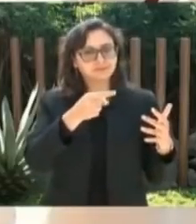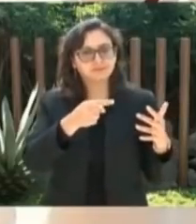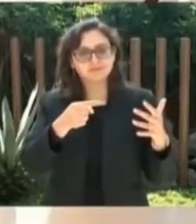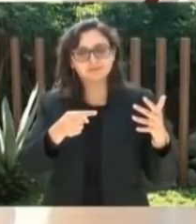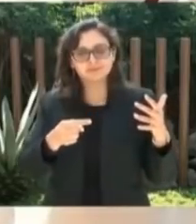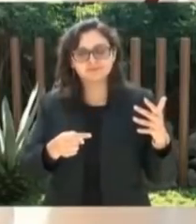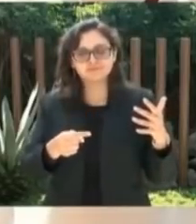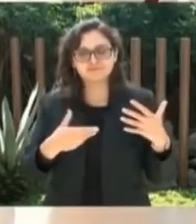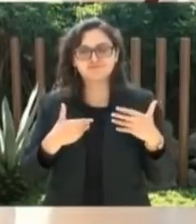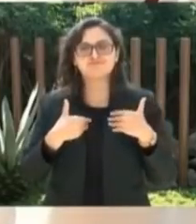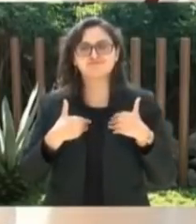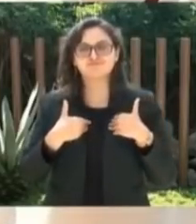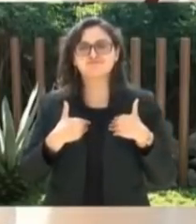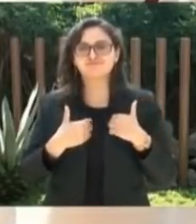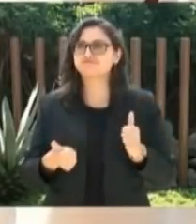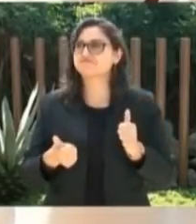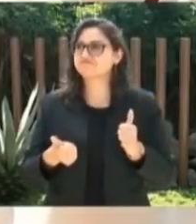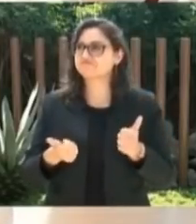el colegio.